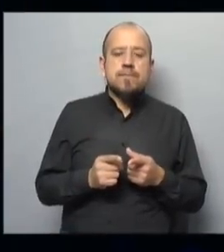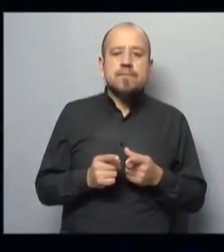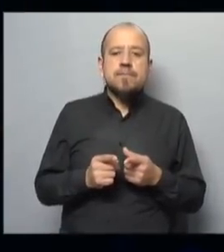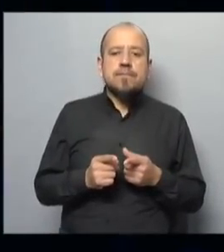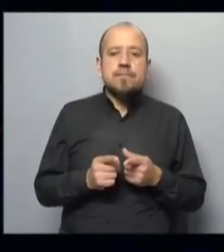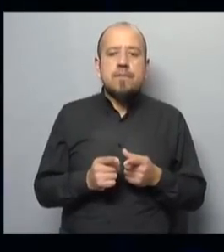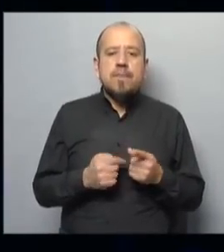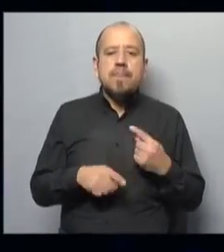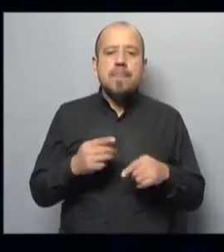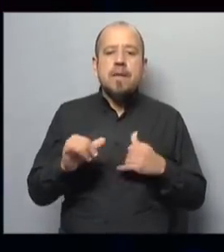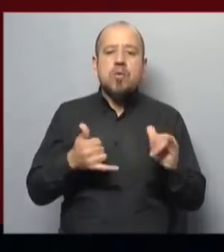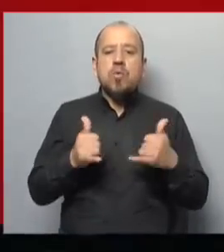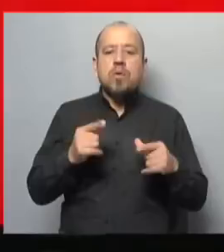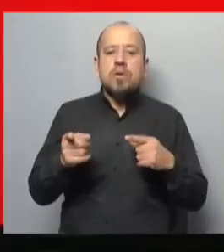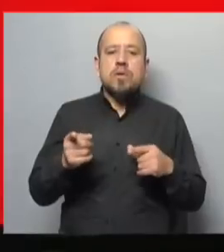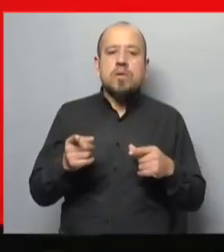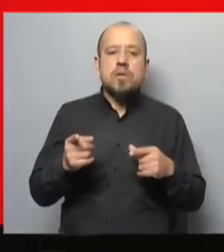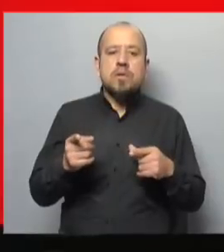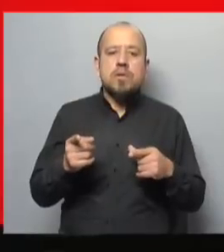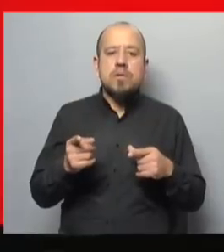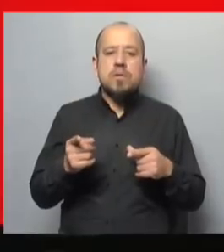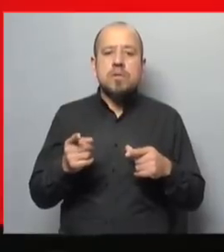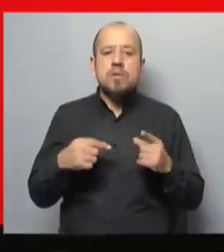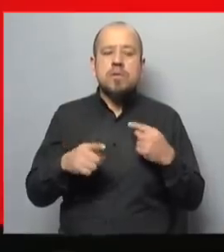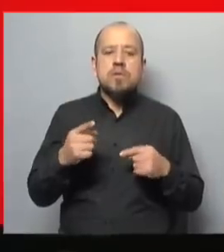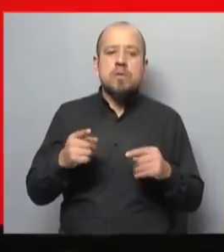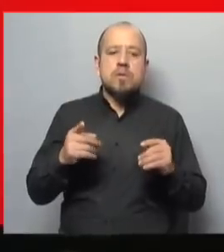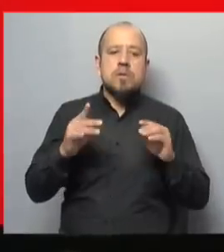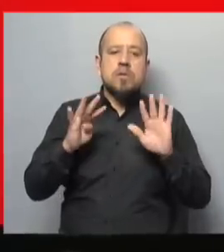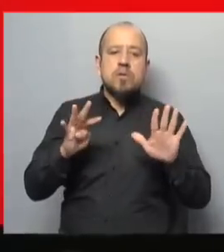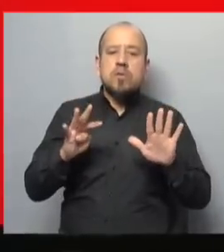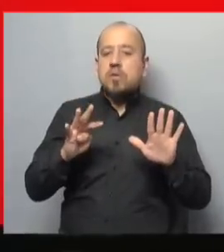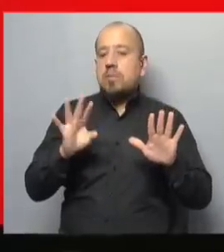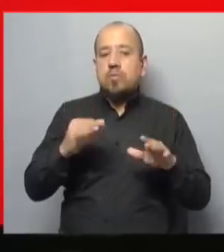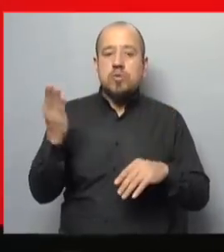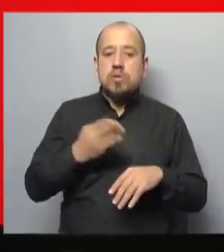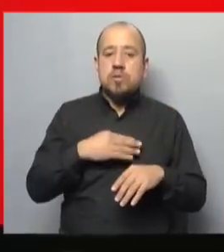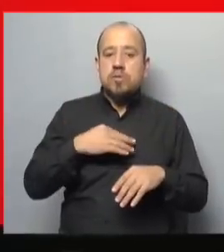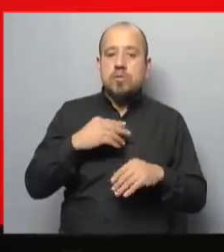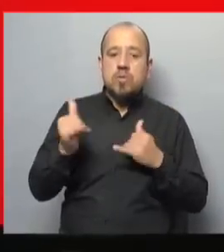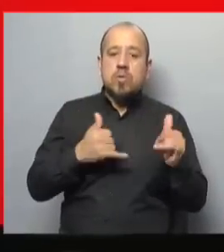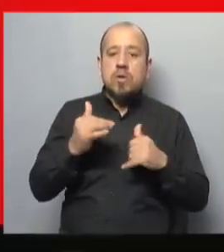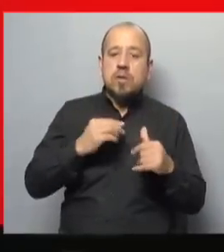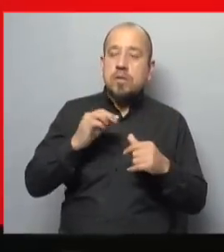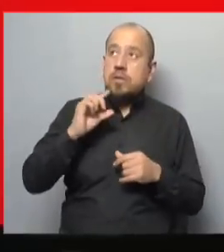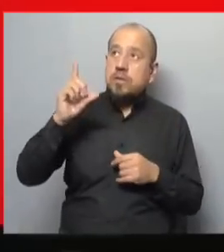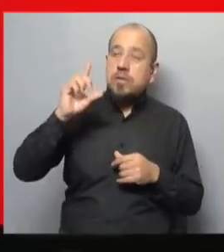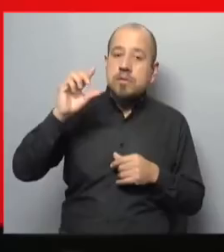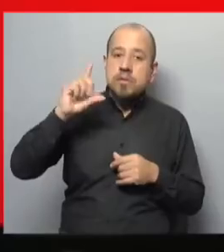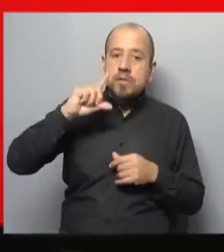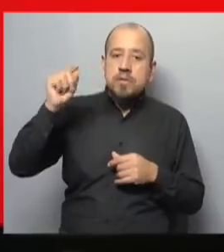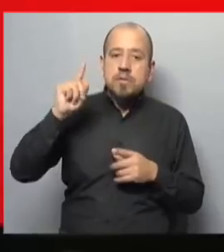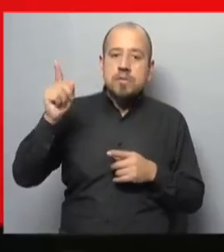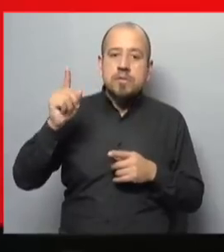jugadores que juegan a las elecciones en sus noventa y tantos por ciento juegan en el exterior ya desde ahí te está hablando